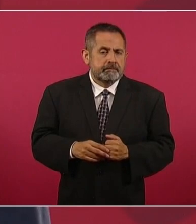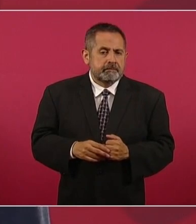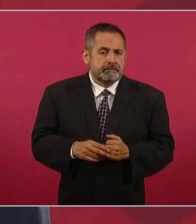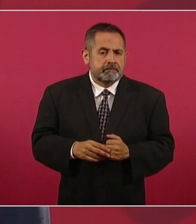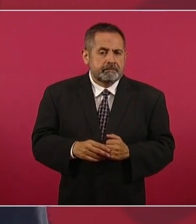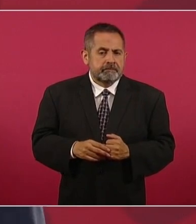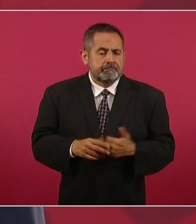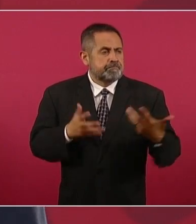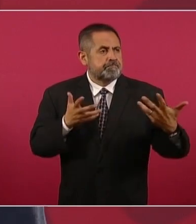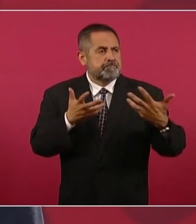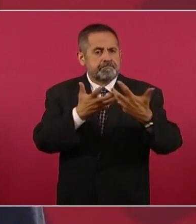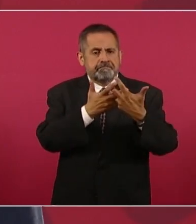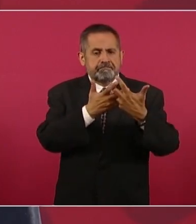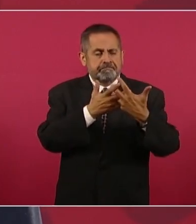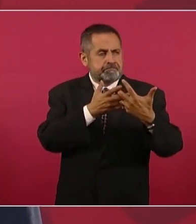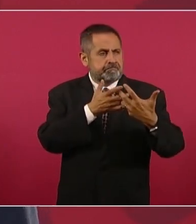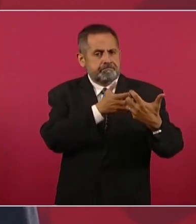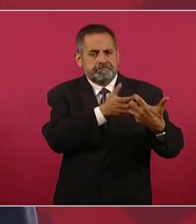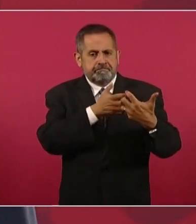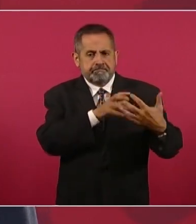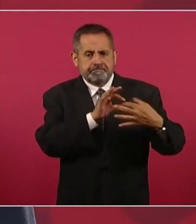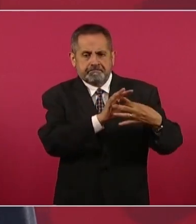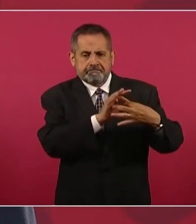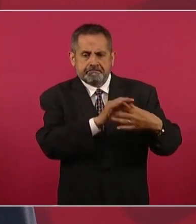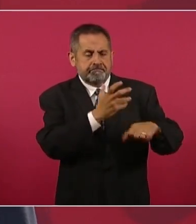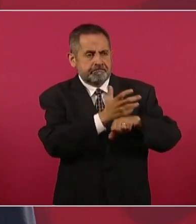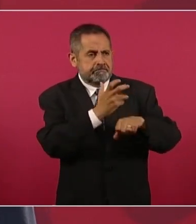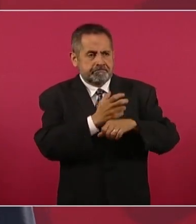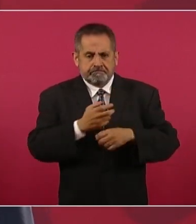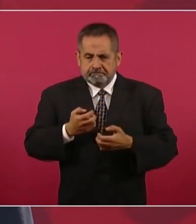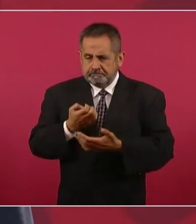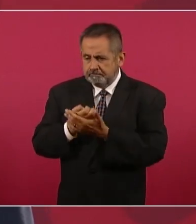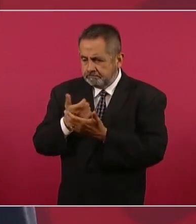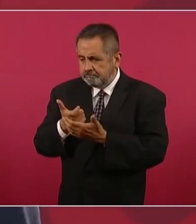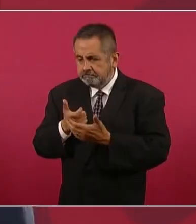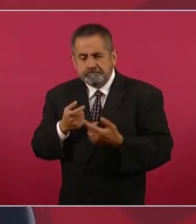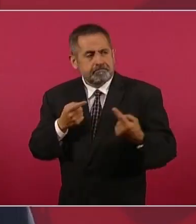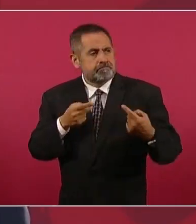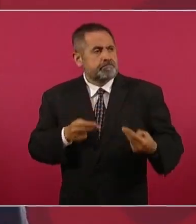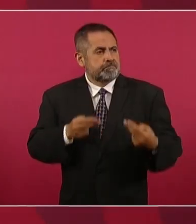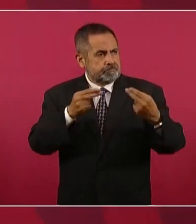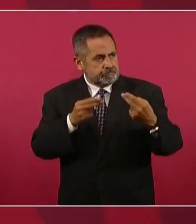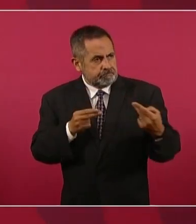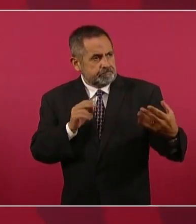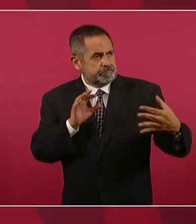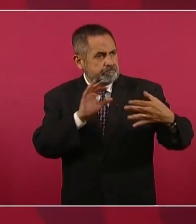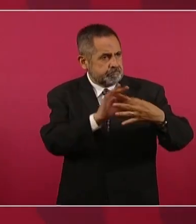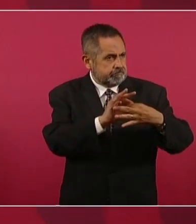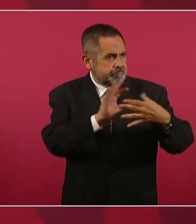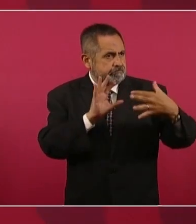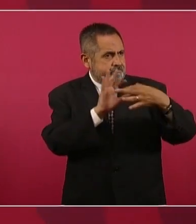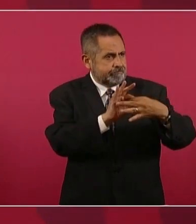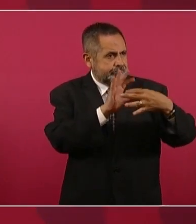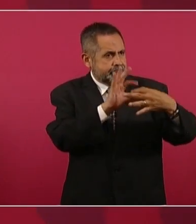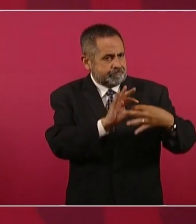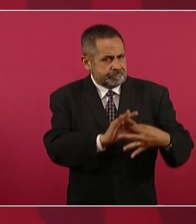la integración que tenemos ya en lo económico, y el caso de las